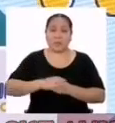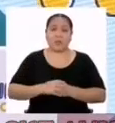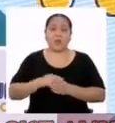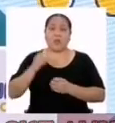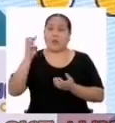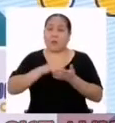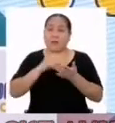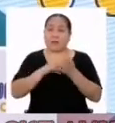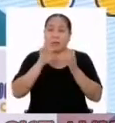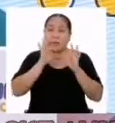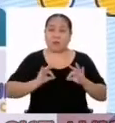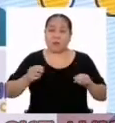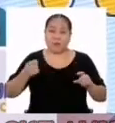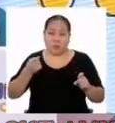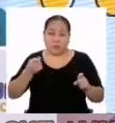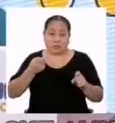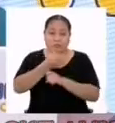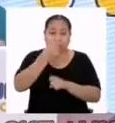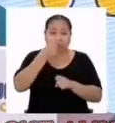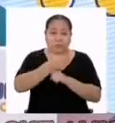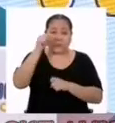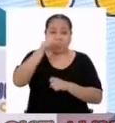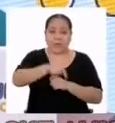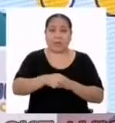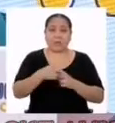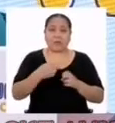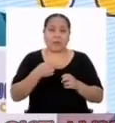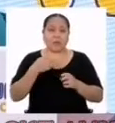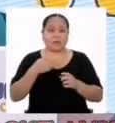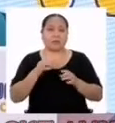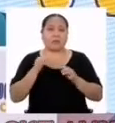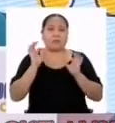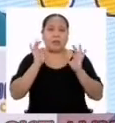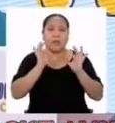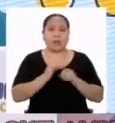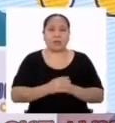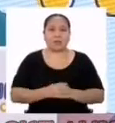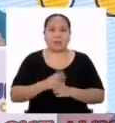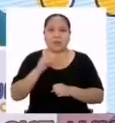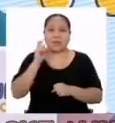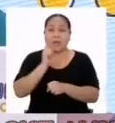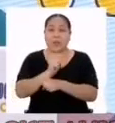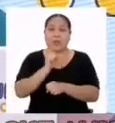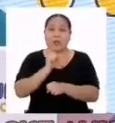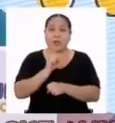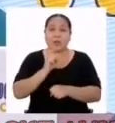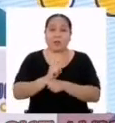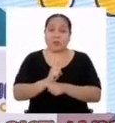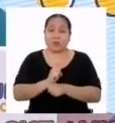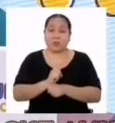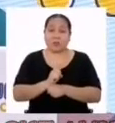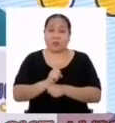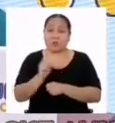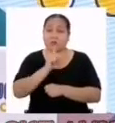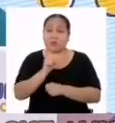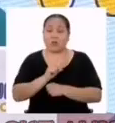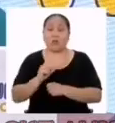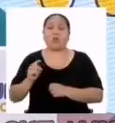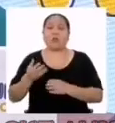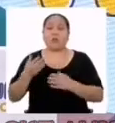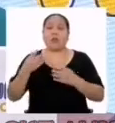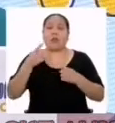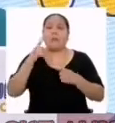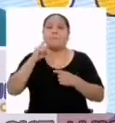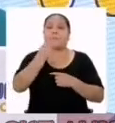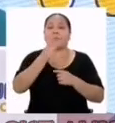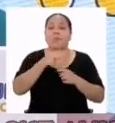víctimas de este tipo de intimidaciones? La educación no debe estar en primera línea de los conflictos, sino